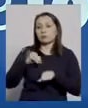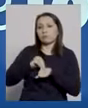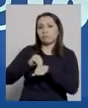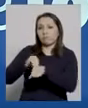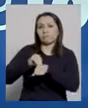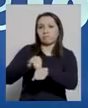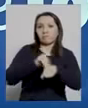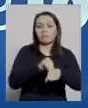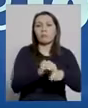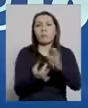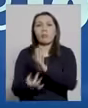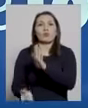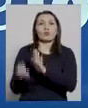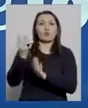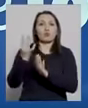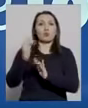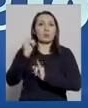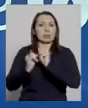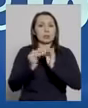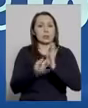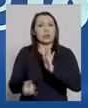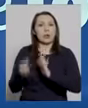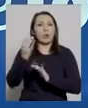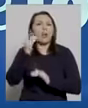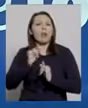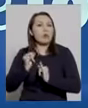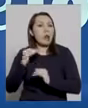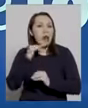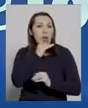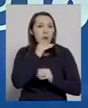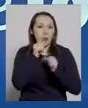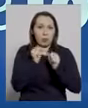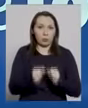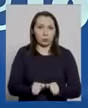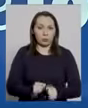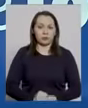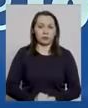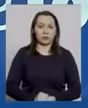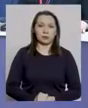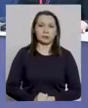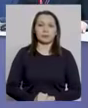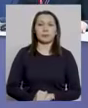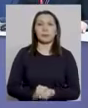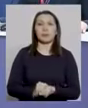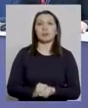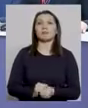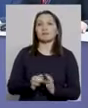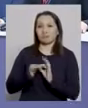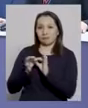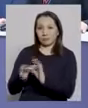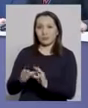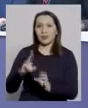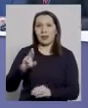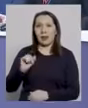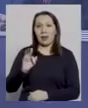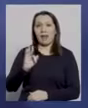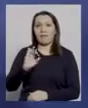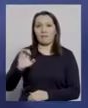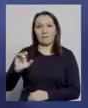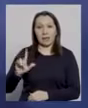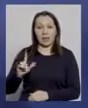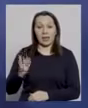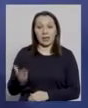y actualizar Epivigila en la forma más oportuna posible. Ministro. Muchas gracias, Rafael. Con